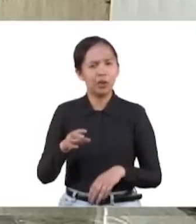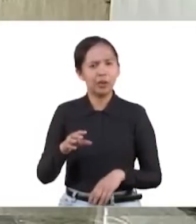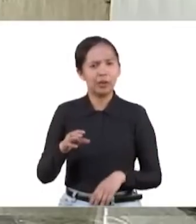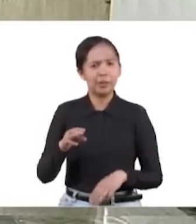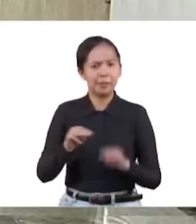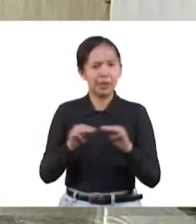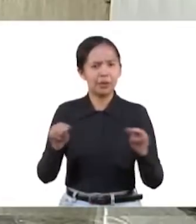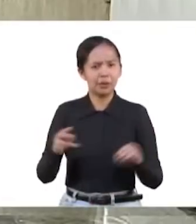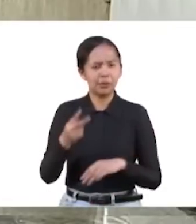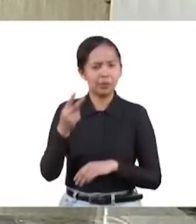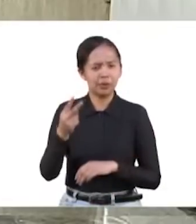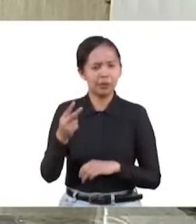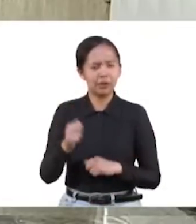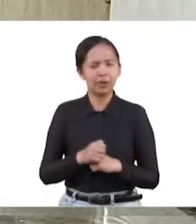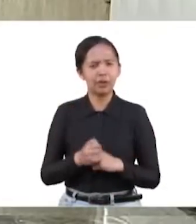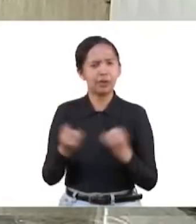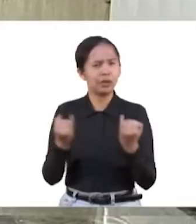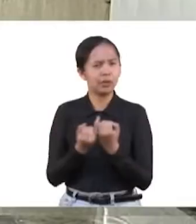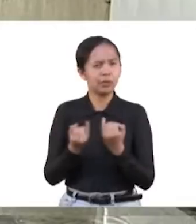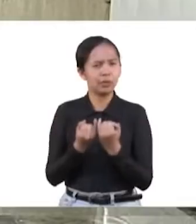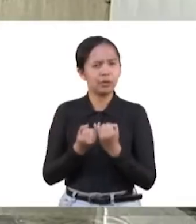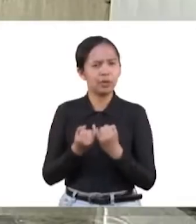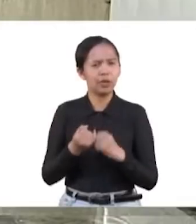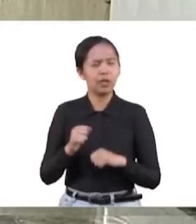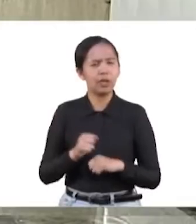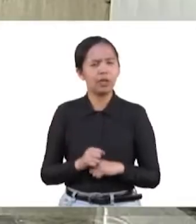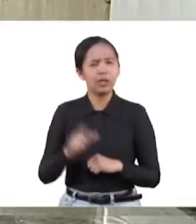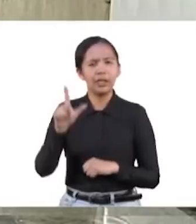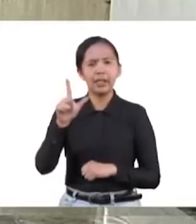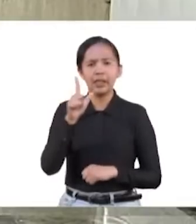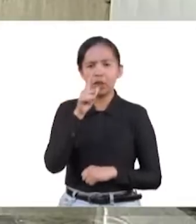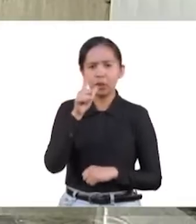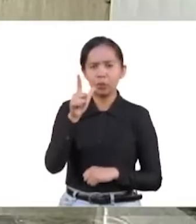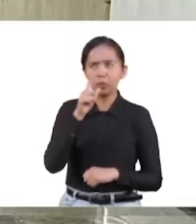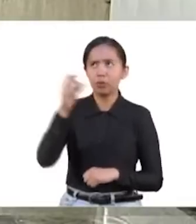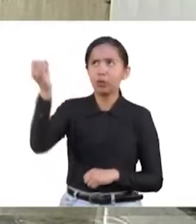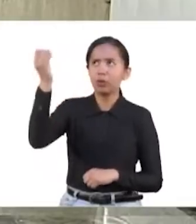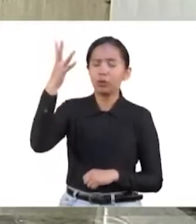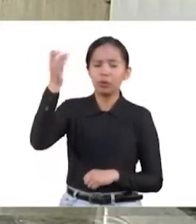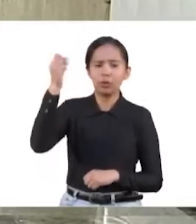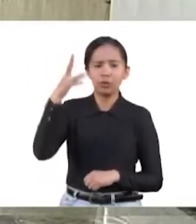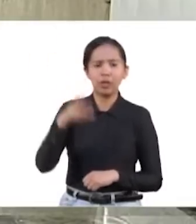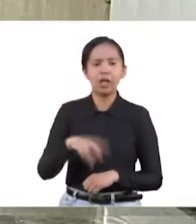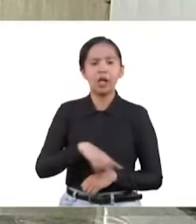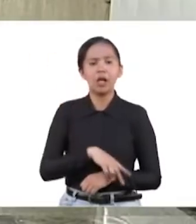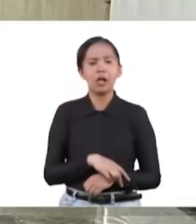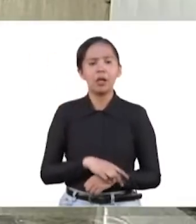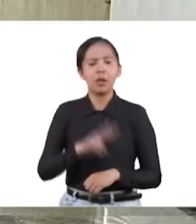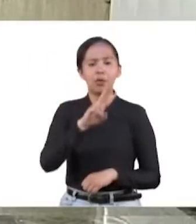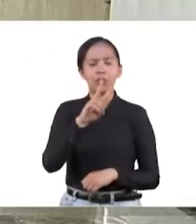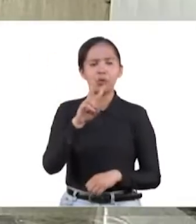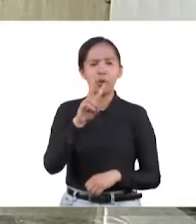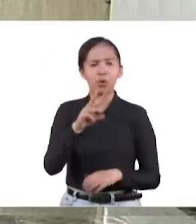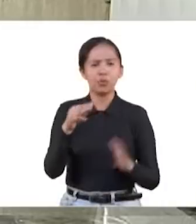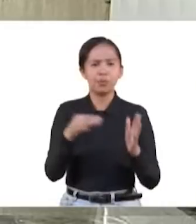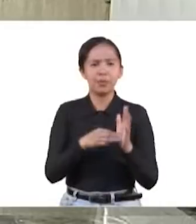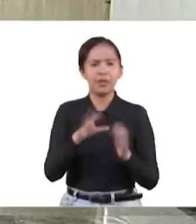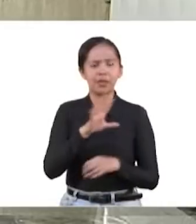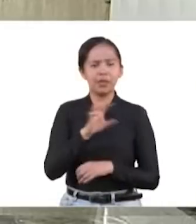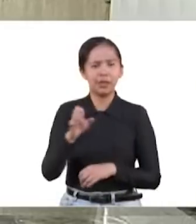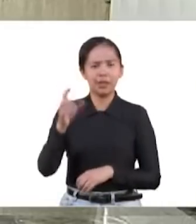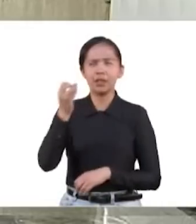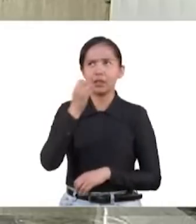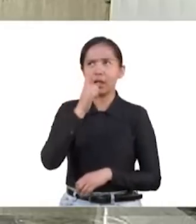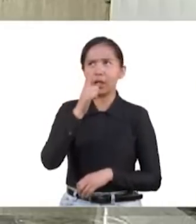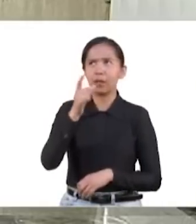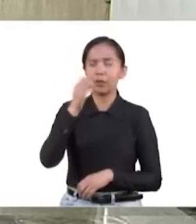mamparas y plafones, la instalación de 2.500 lámparas LED y la renovación de 9 taquillas, oficinas